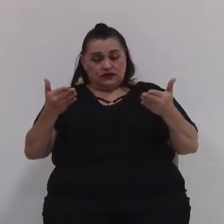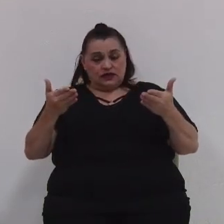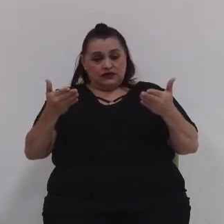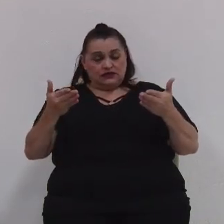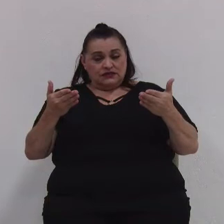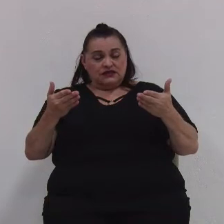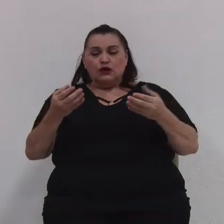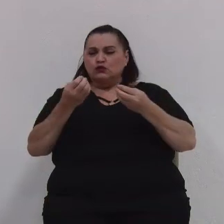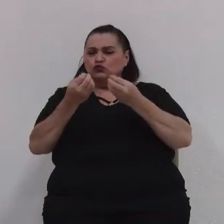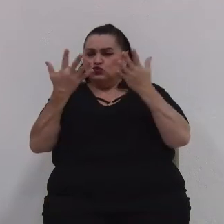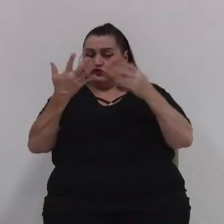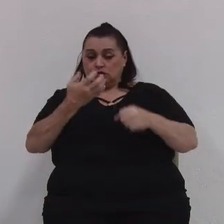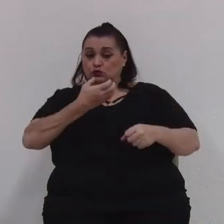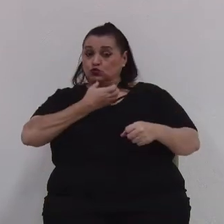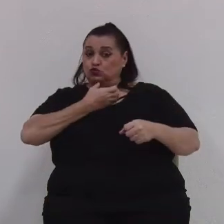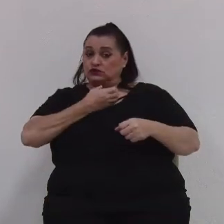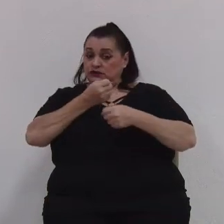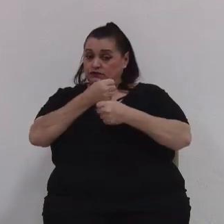muchas municipalidades están obligadas,